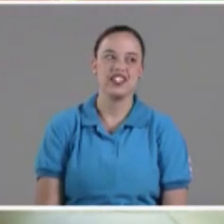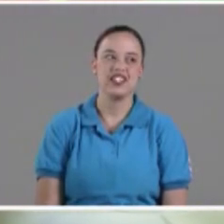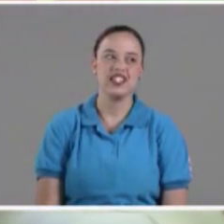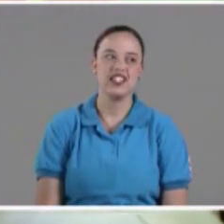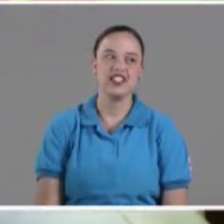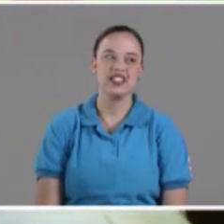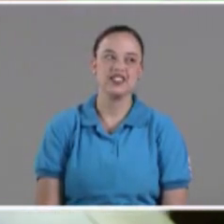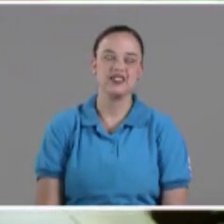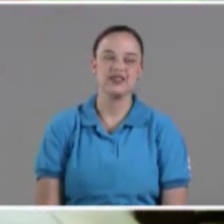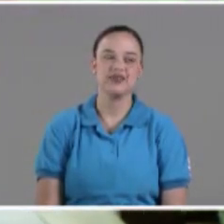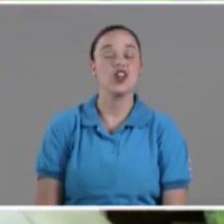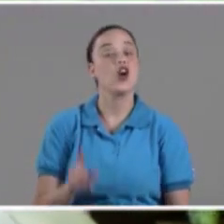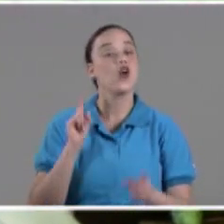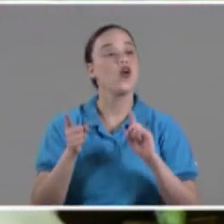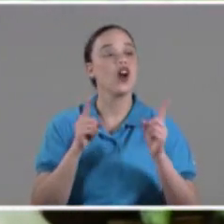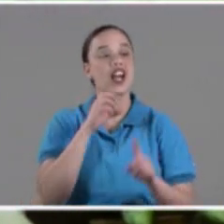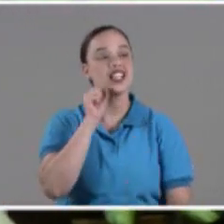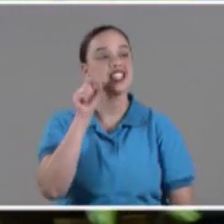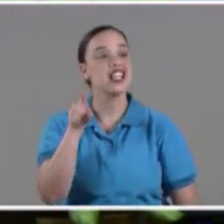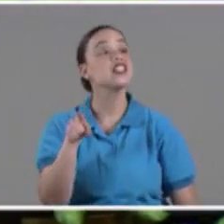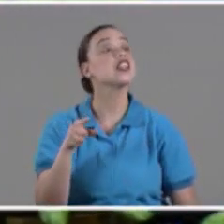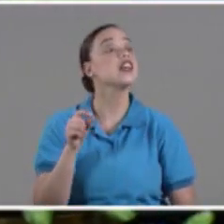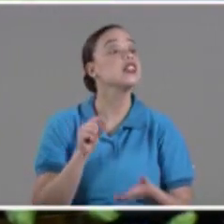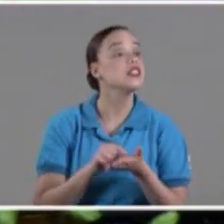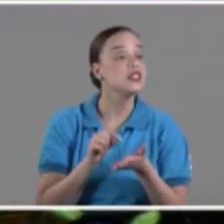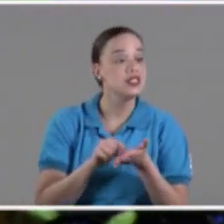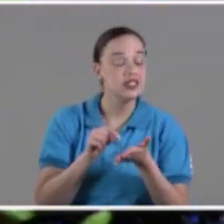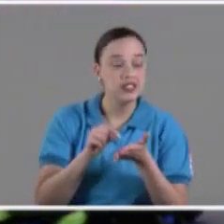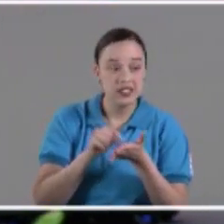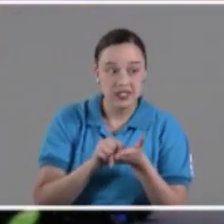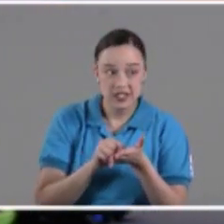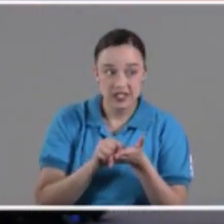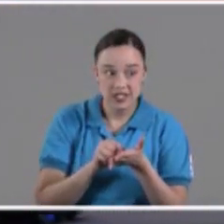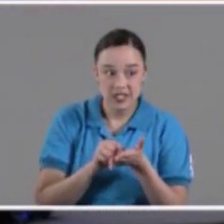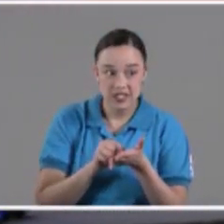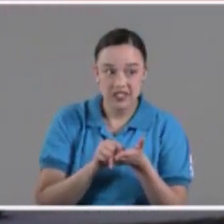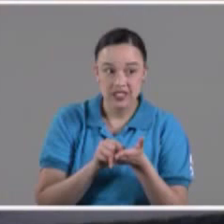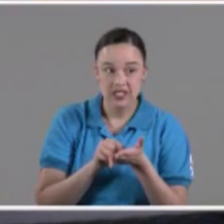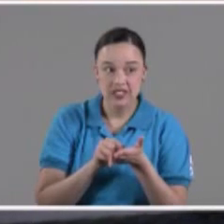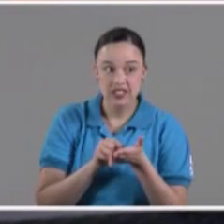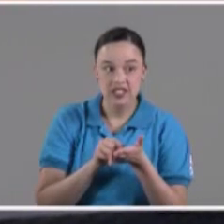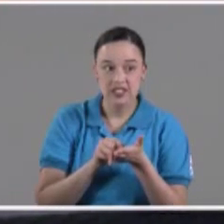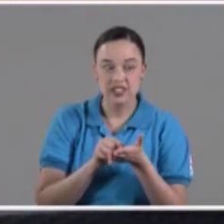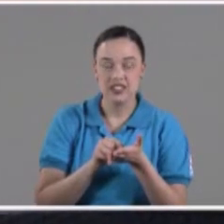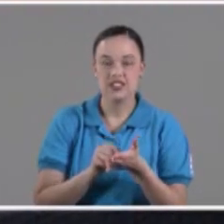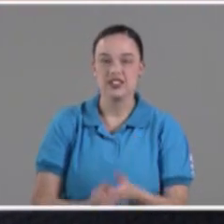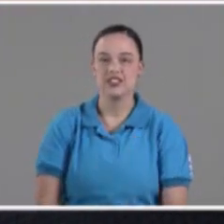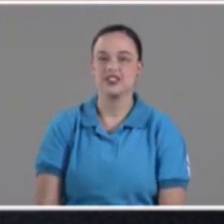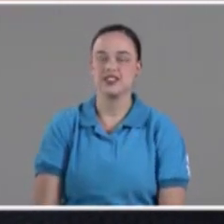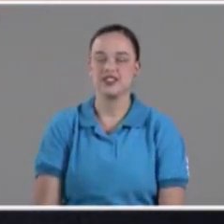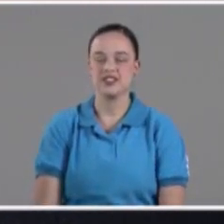cuál es esa semilla claro entonces usted la tiene que volver a sembrar